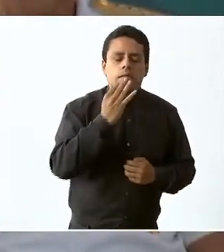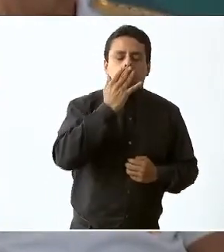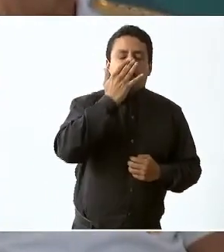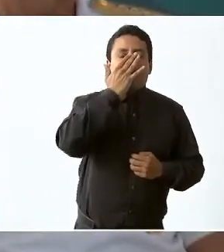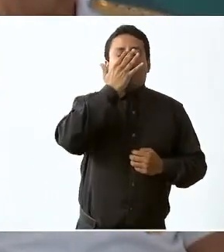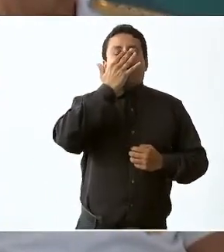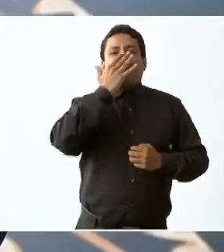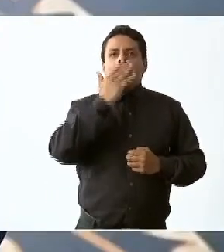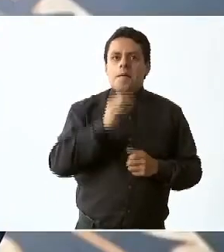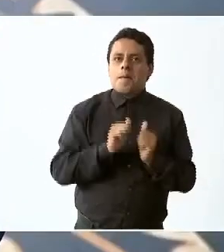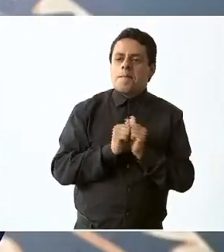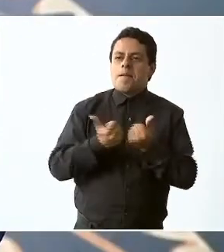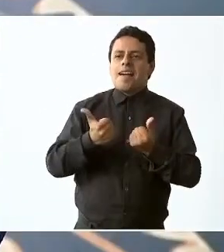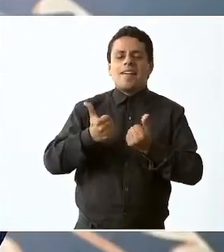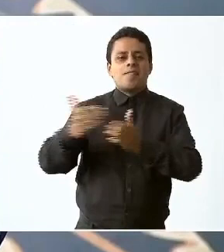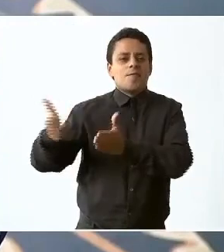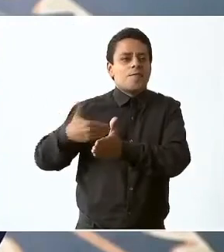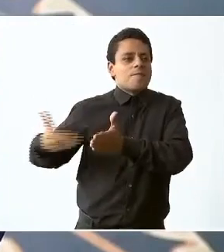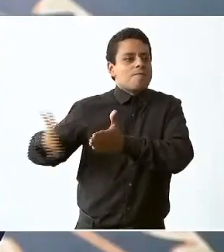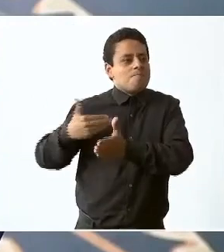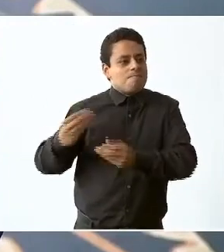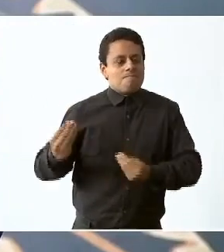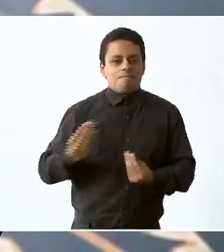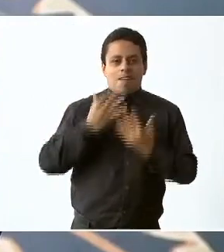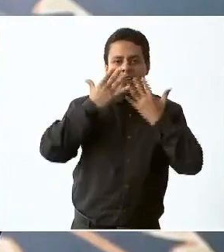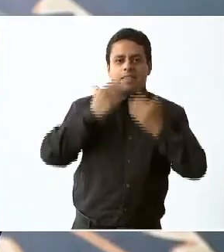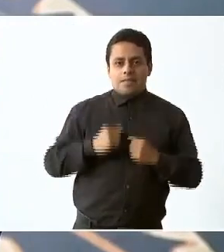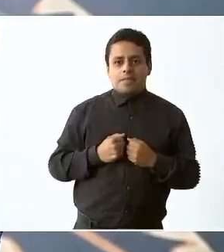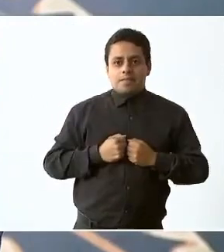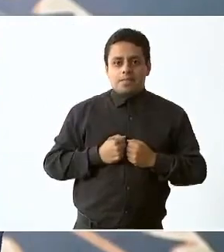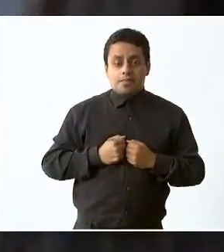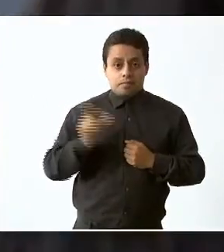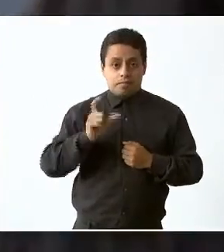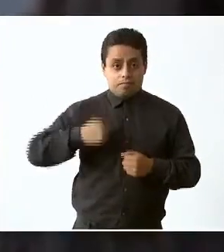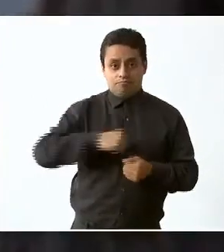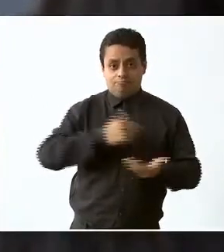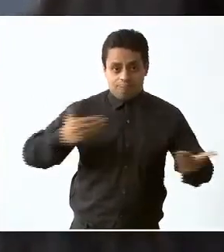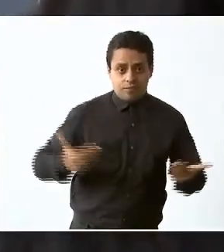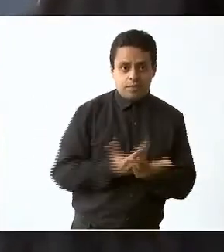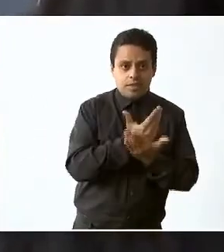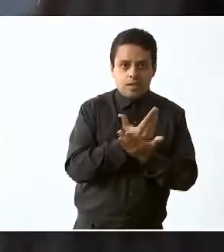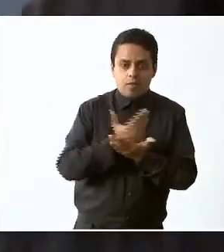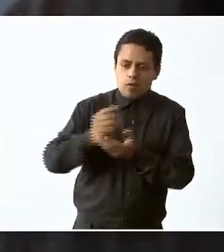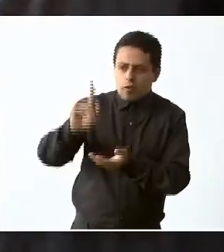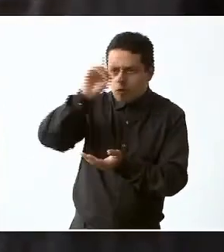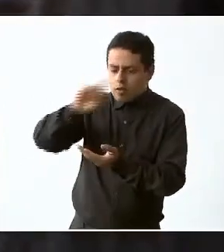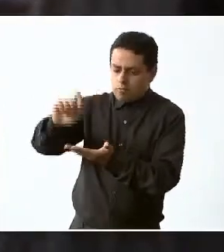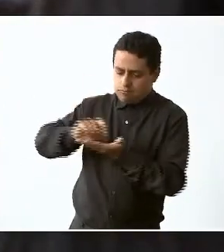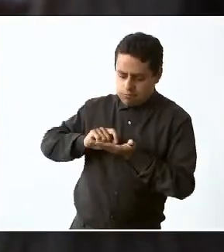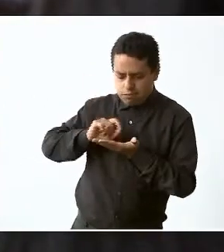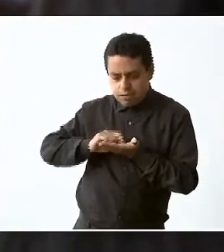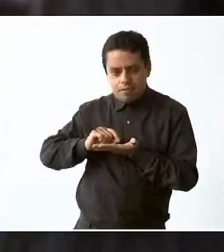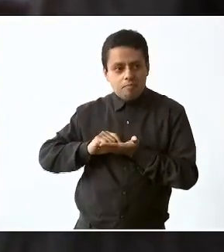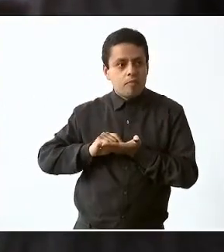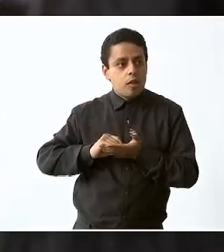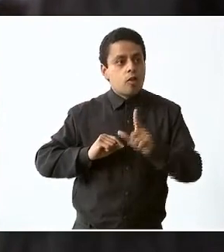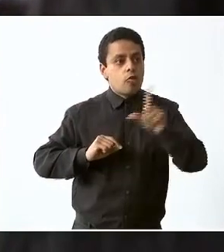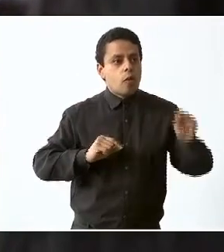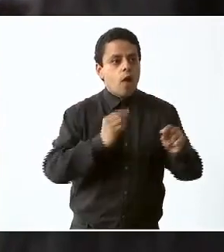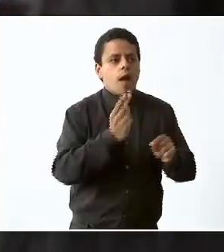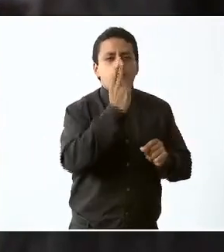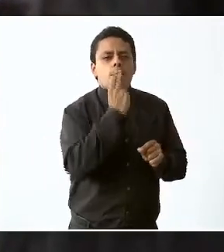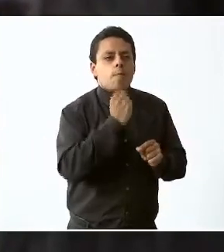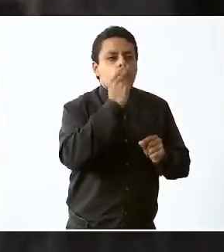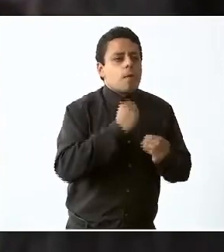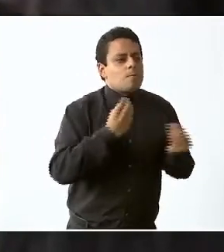la panadería. Cuando nacemos, nos regalas notas, después un paraíso de compotas,